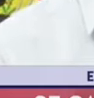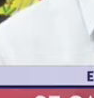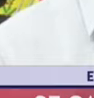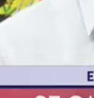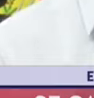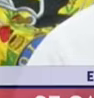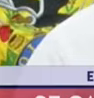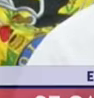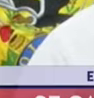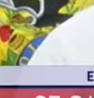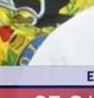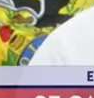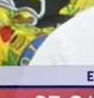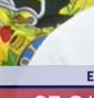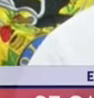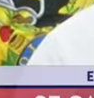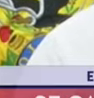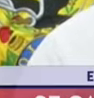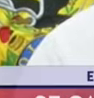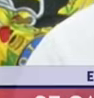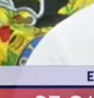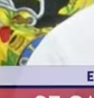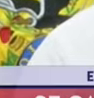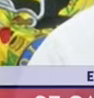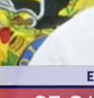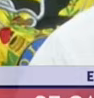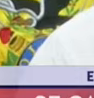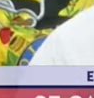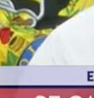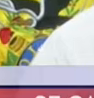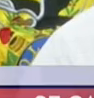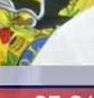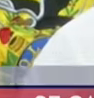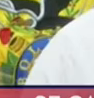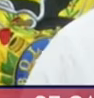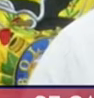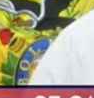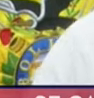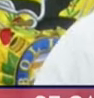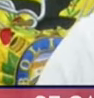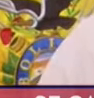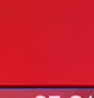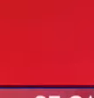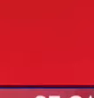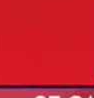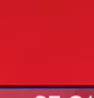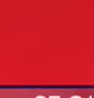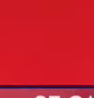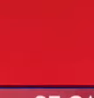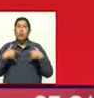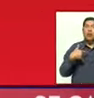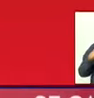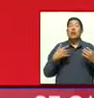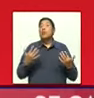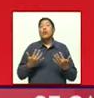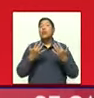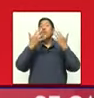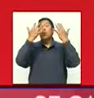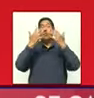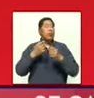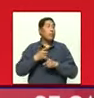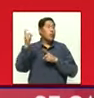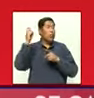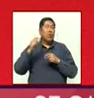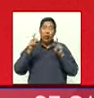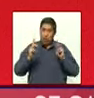gran perjuicio, no solamente para la salud del pueblo boliviano, sino en contra de nuestra fauna y nuestra flora. Y el humo está afectando no